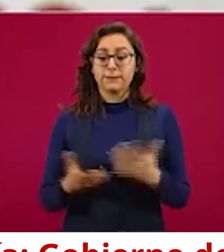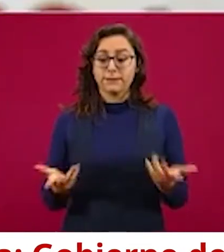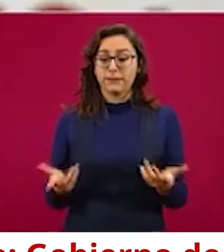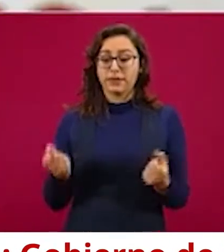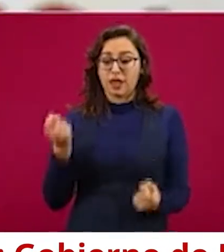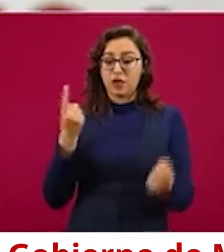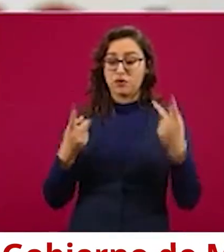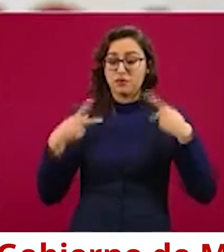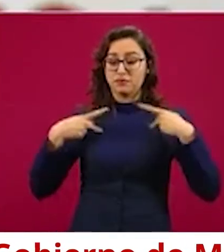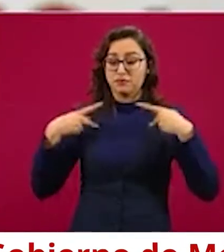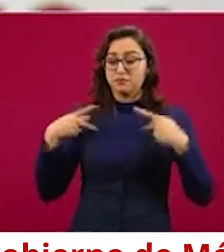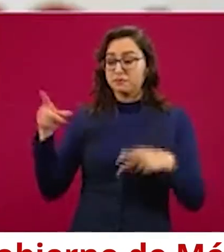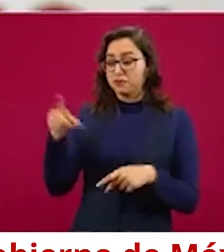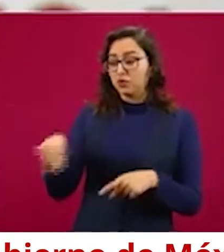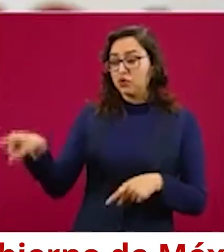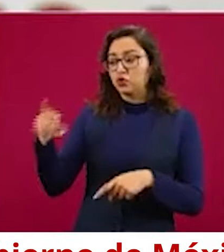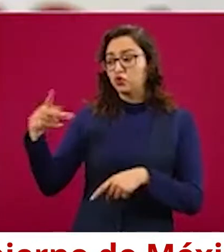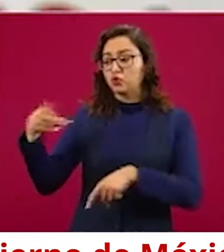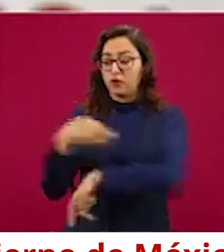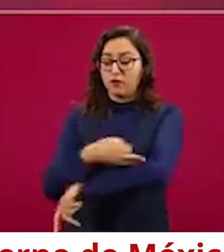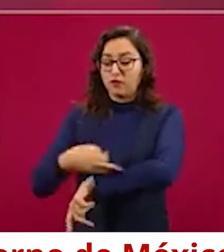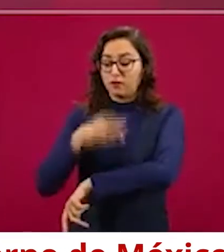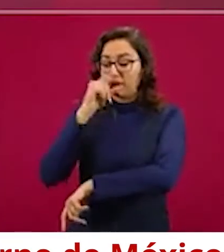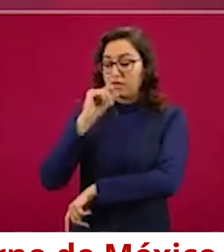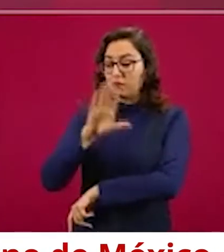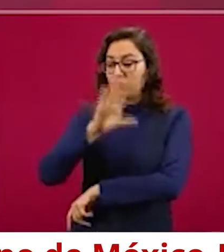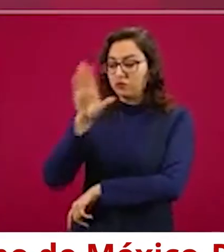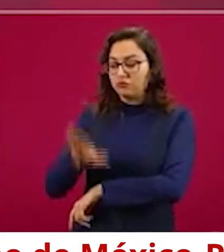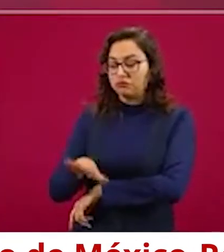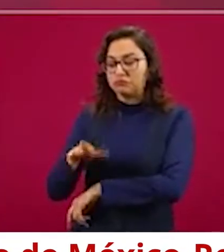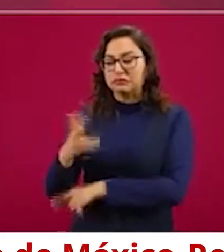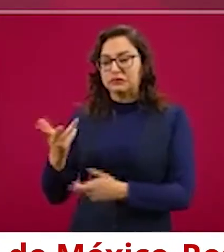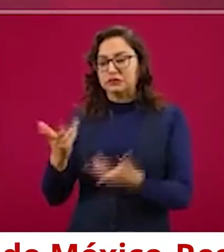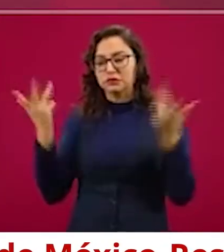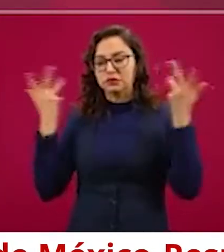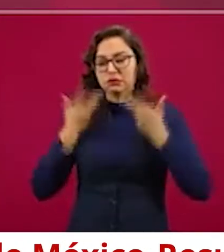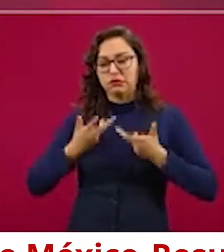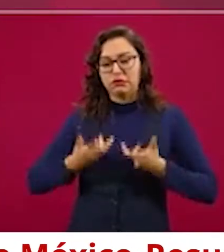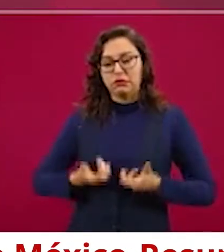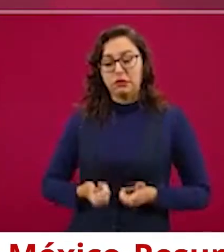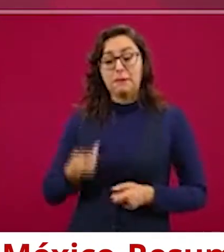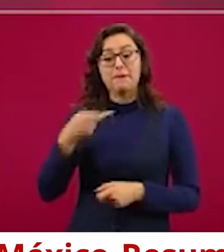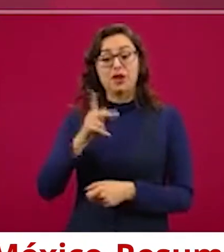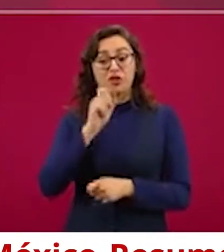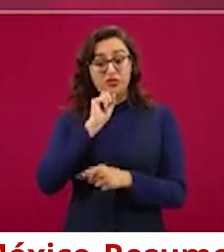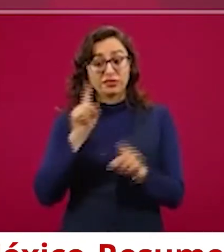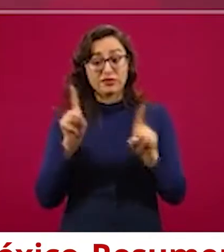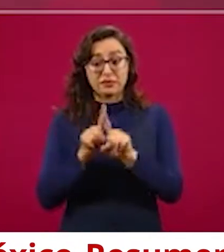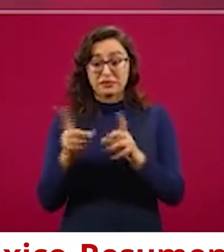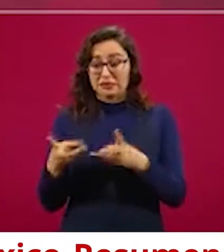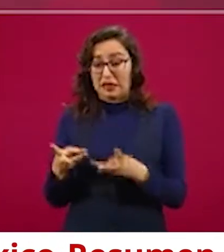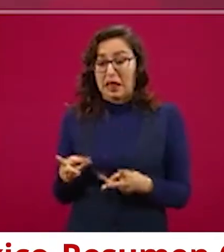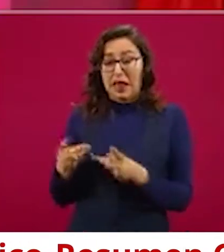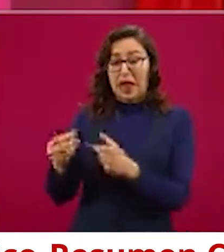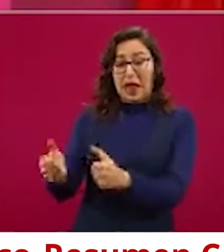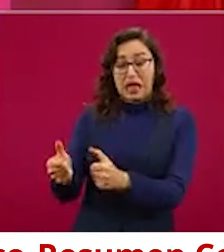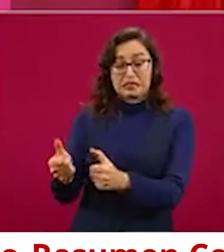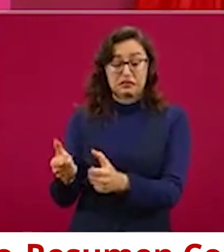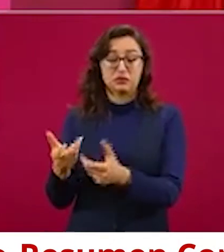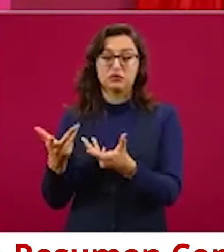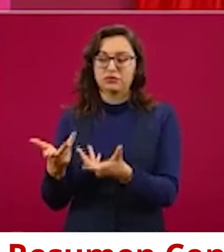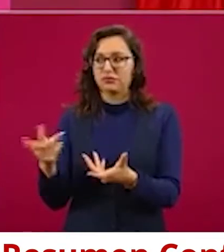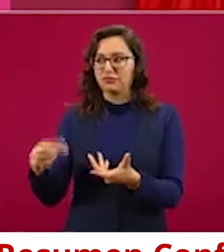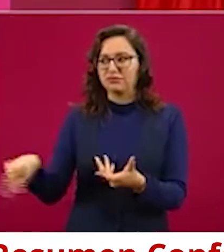de su familiar como de los servicios funerarios. Por ello, el presidente de México instruyó a